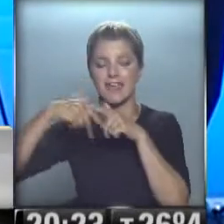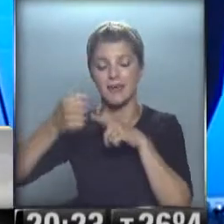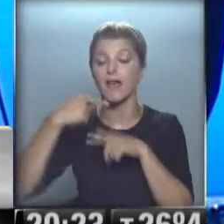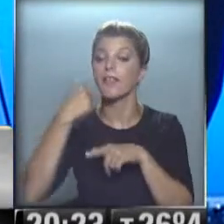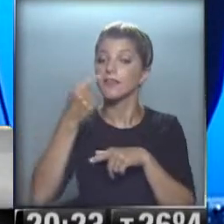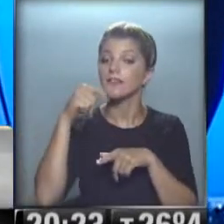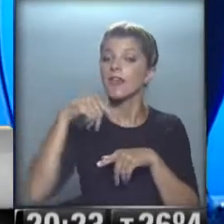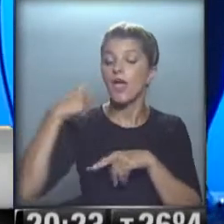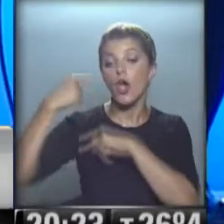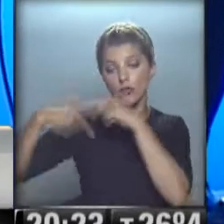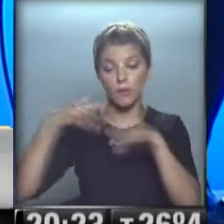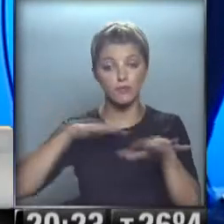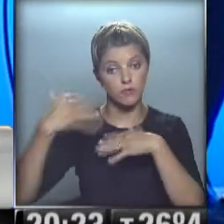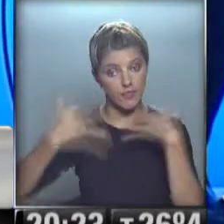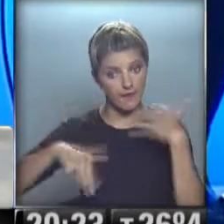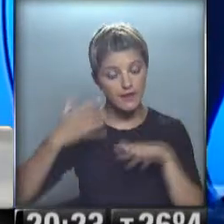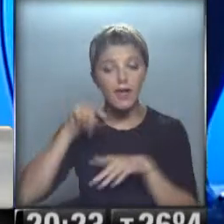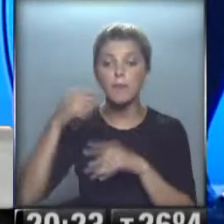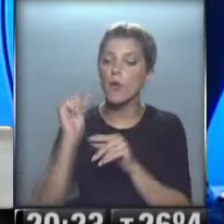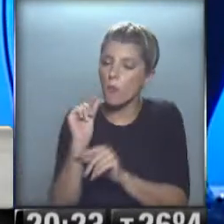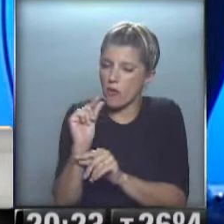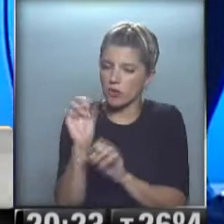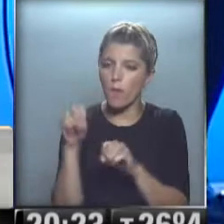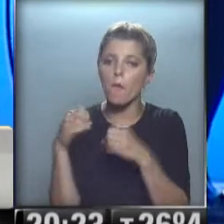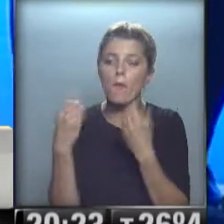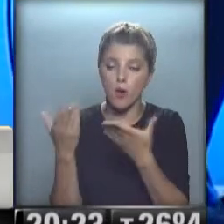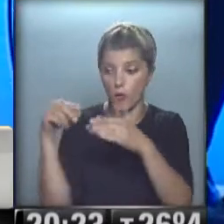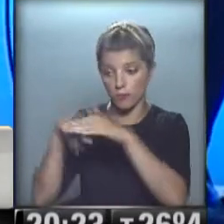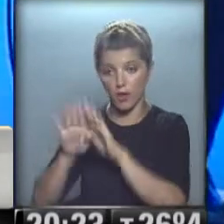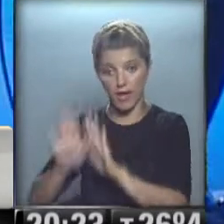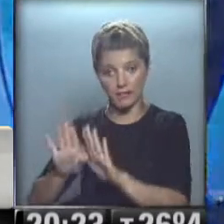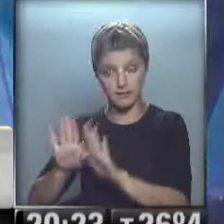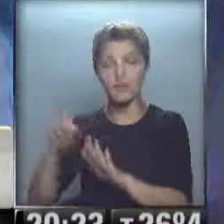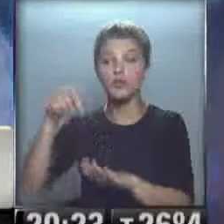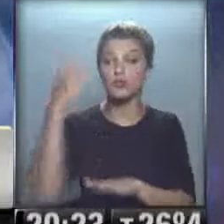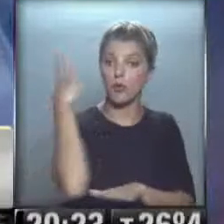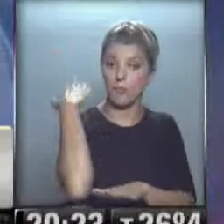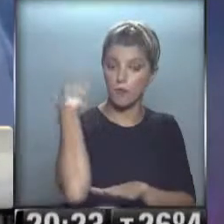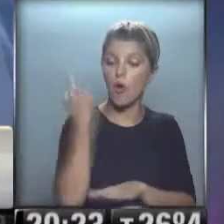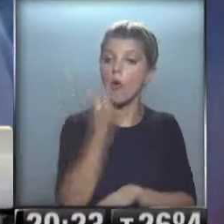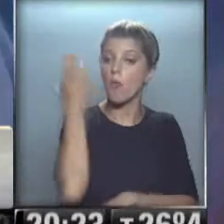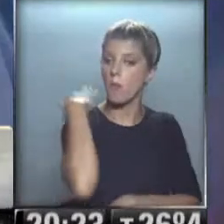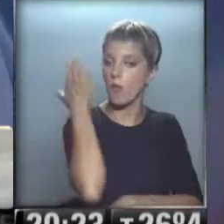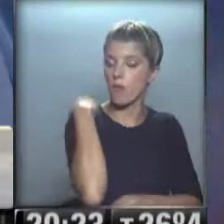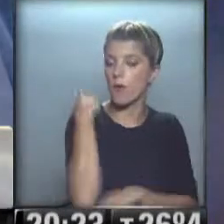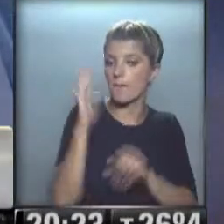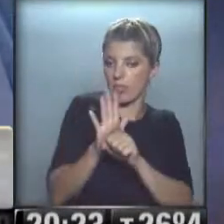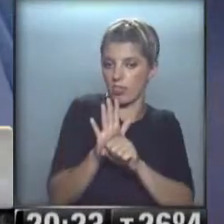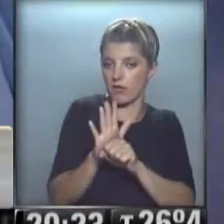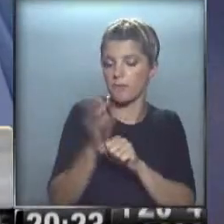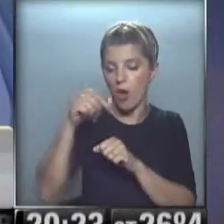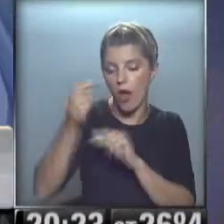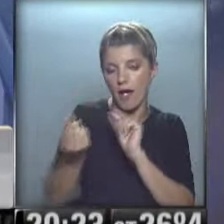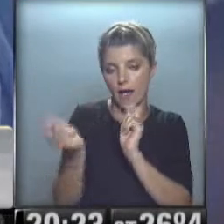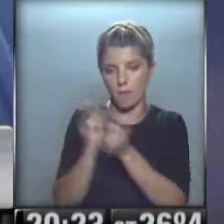aunque estable y con una leve mejoría. La parte renal y cardiovascular han mejorado. Tenía un pulmón muy tapado, indica el parte.